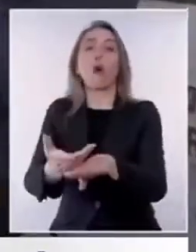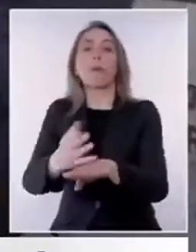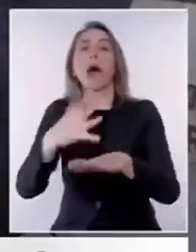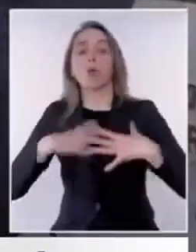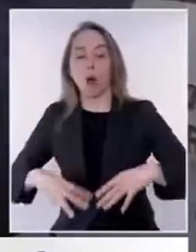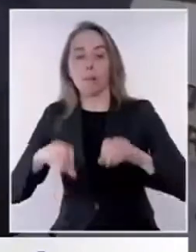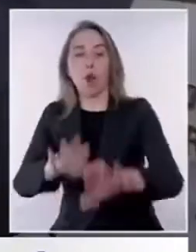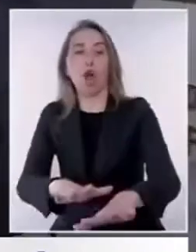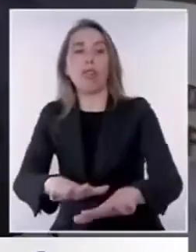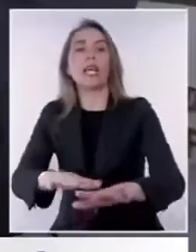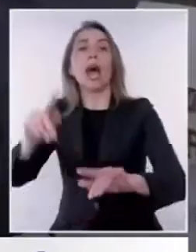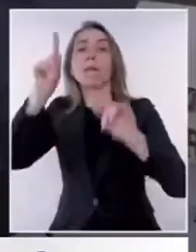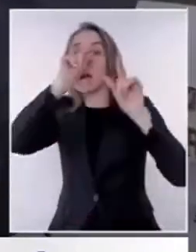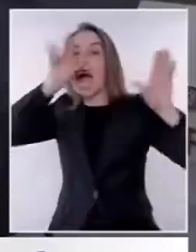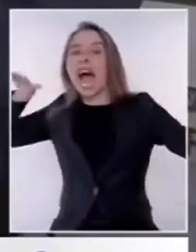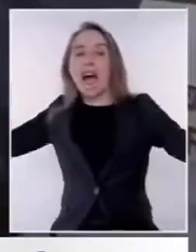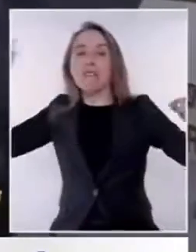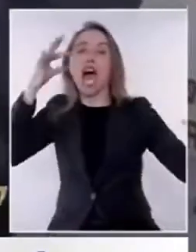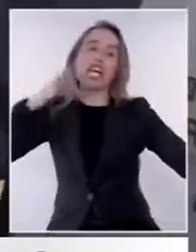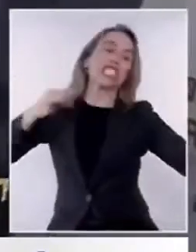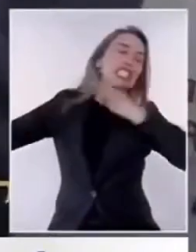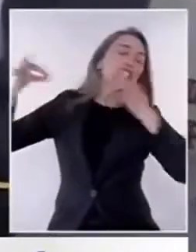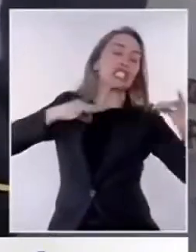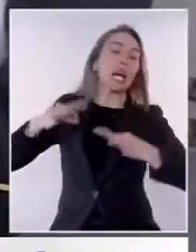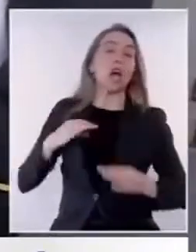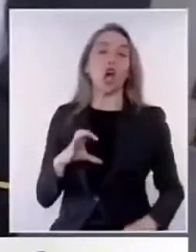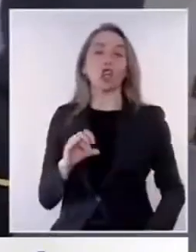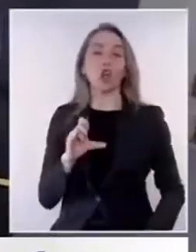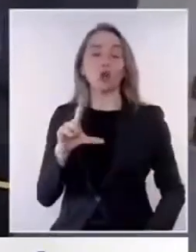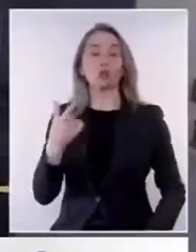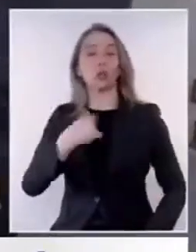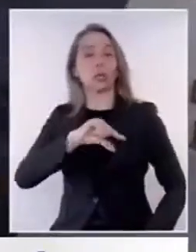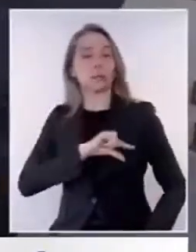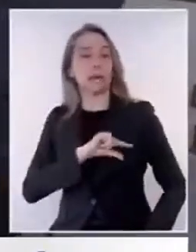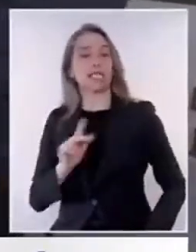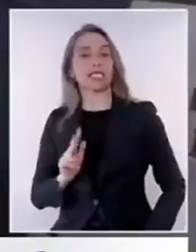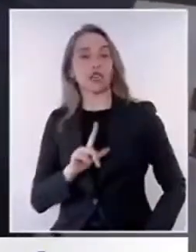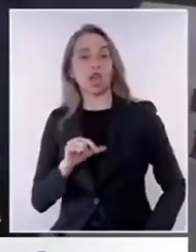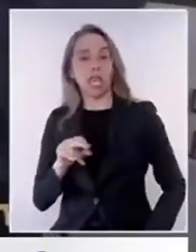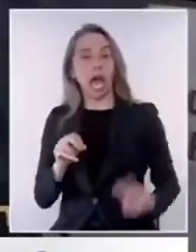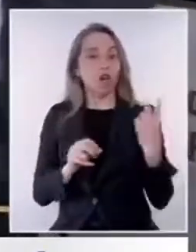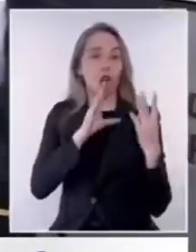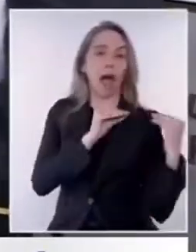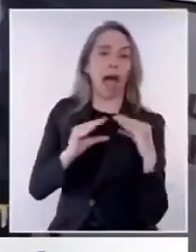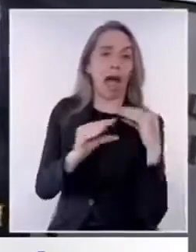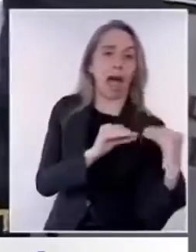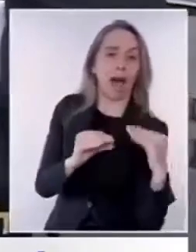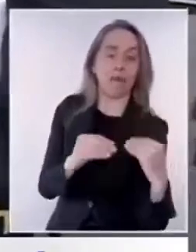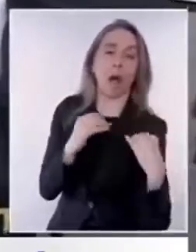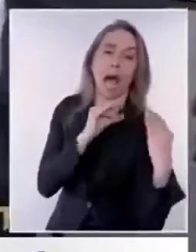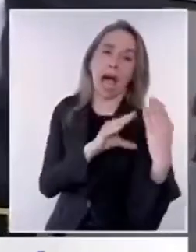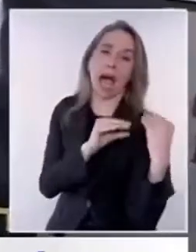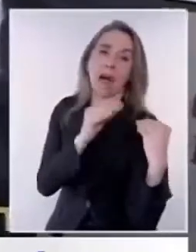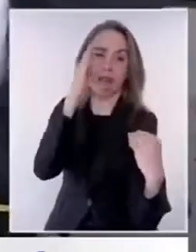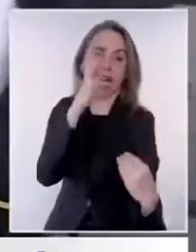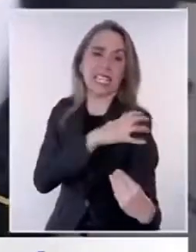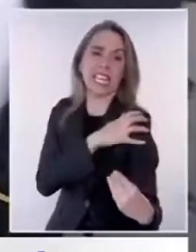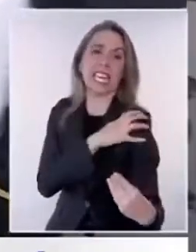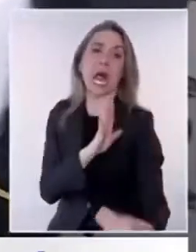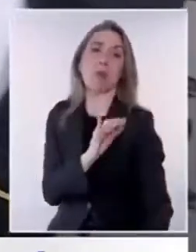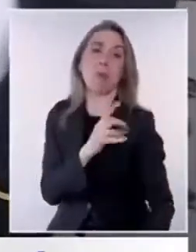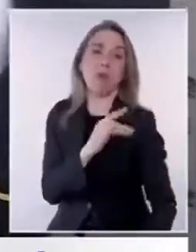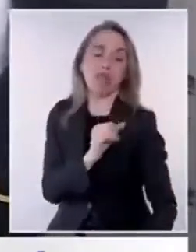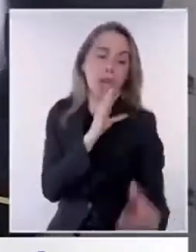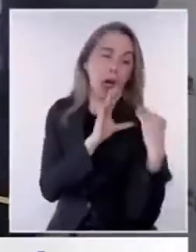finalmente es el cónsul de Italia con el cónsul de España, el señor Garriazo y el señor Llanos, quienes hacen gestiones ahí potentes con el general Buendía para